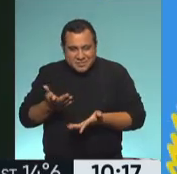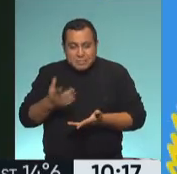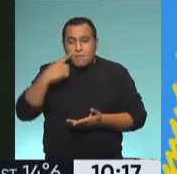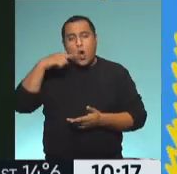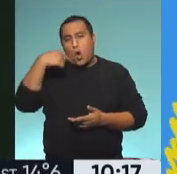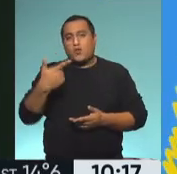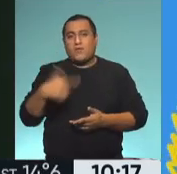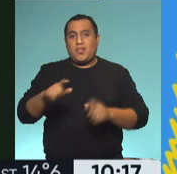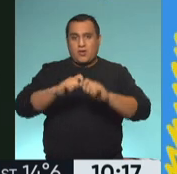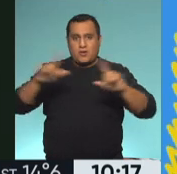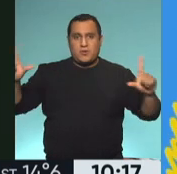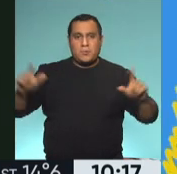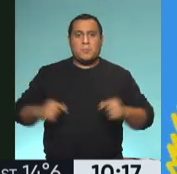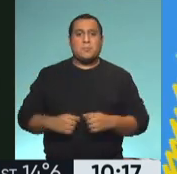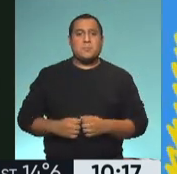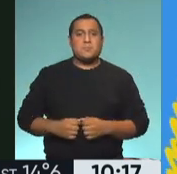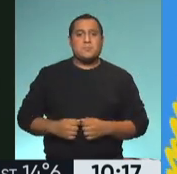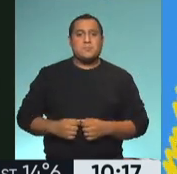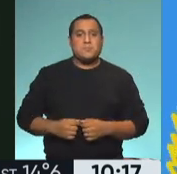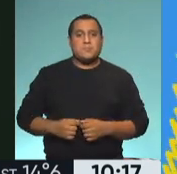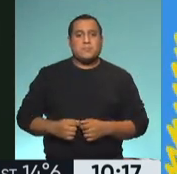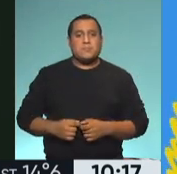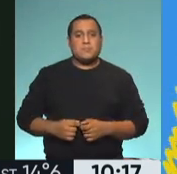Vamos a ver el video.